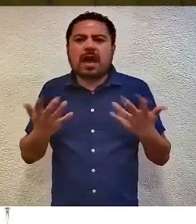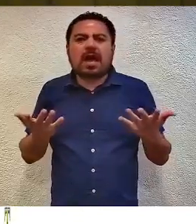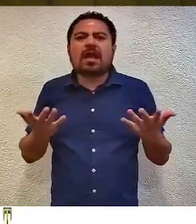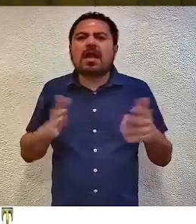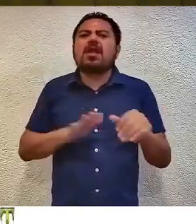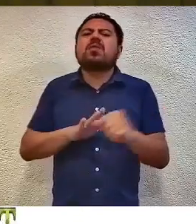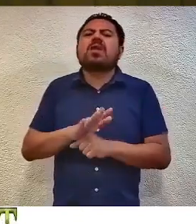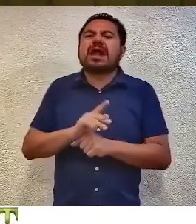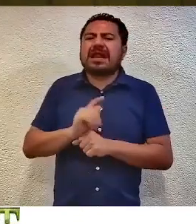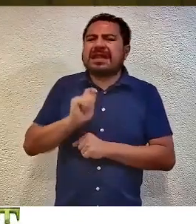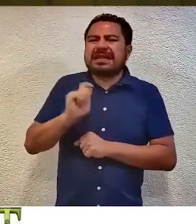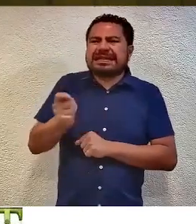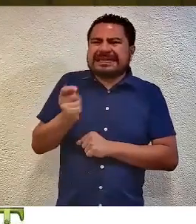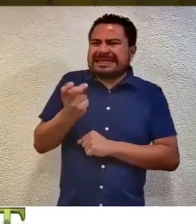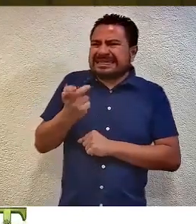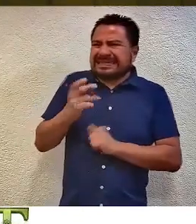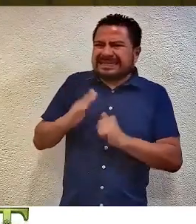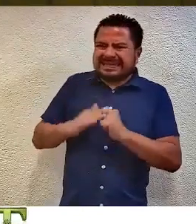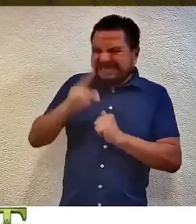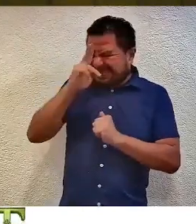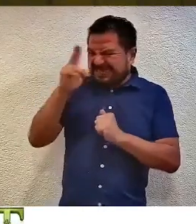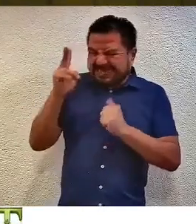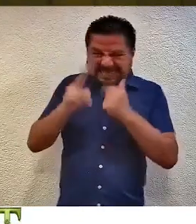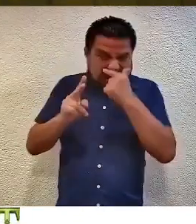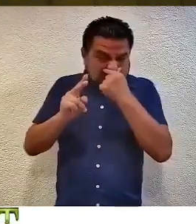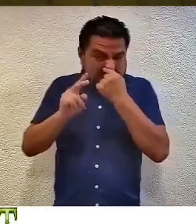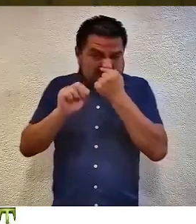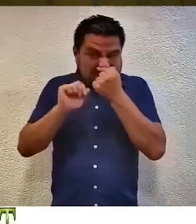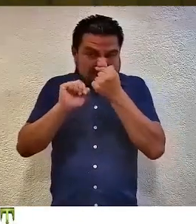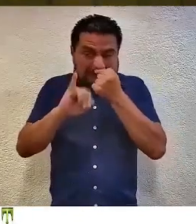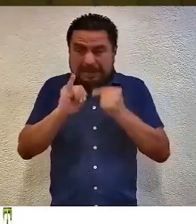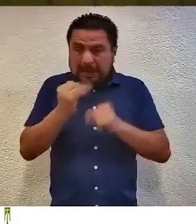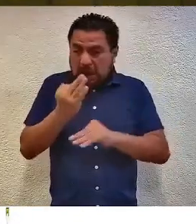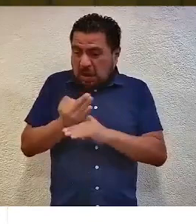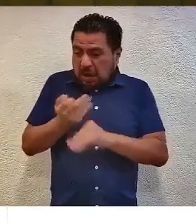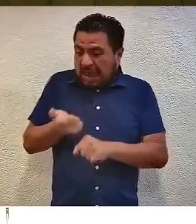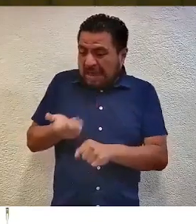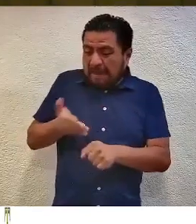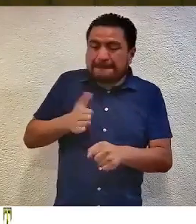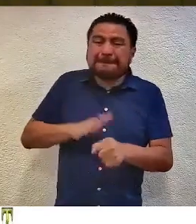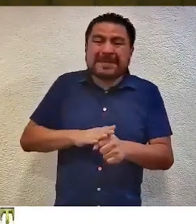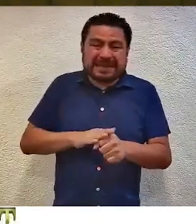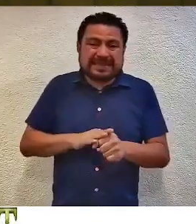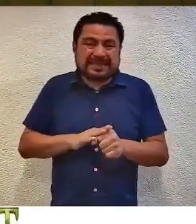y esto es un coletazo, si el actual administrador